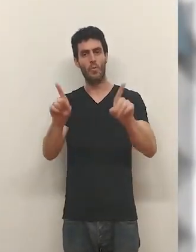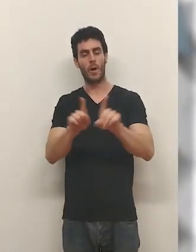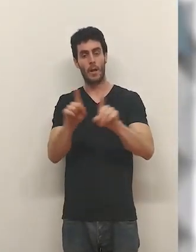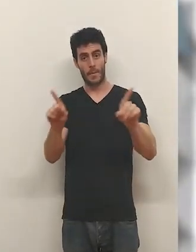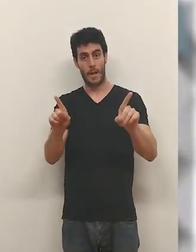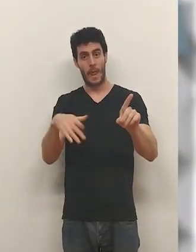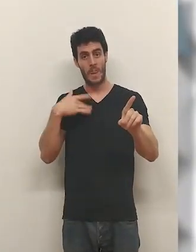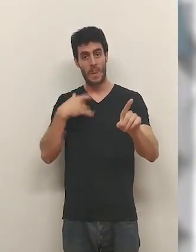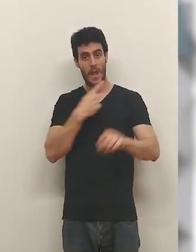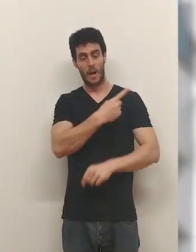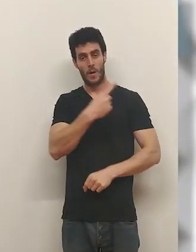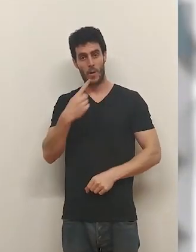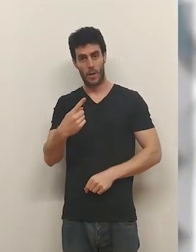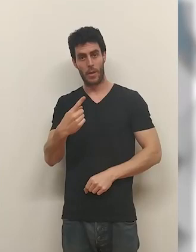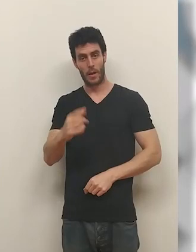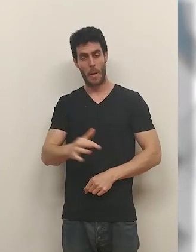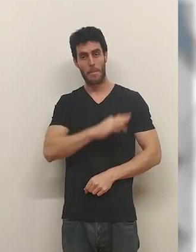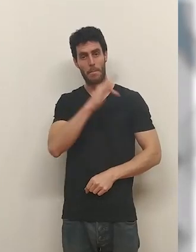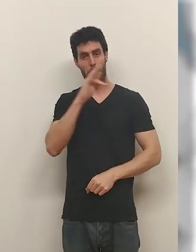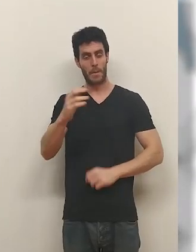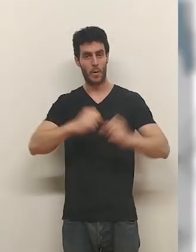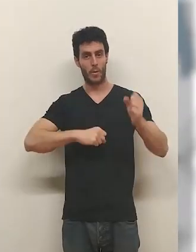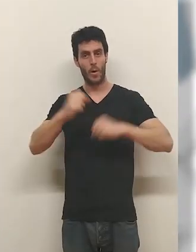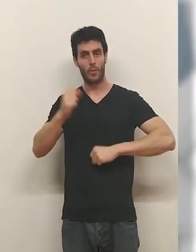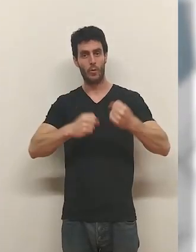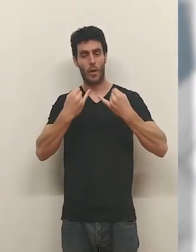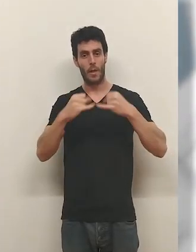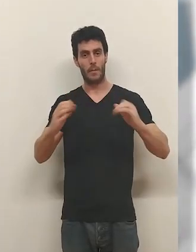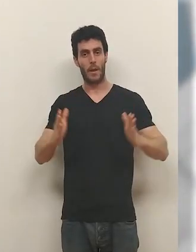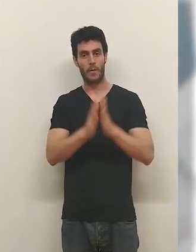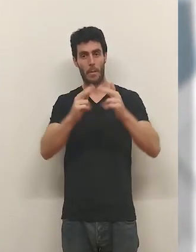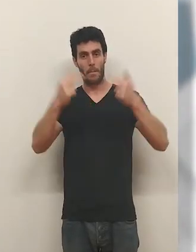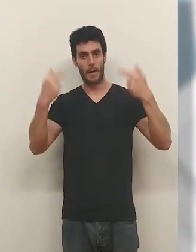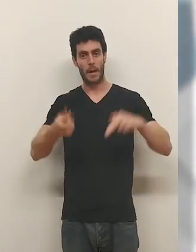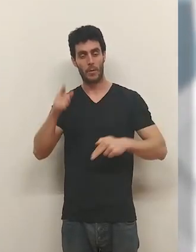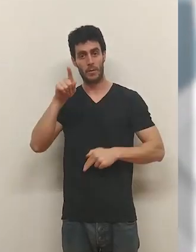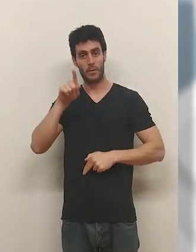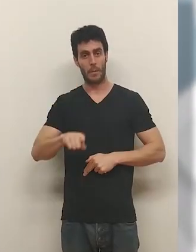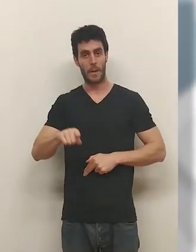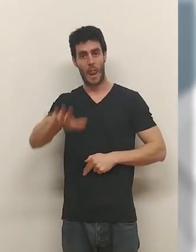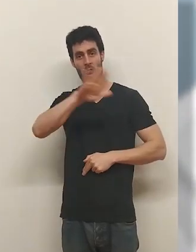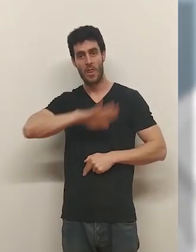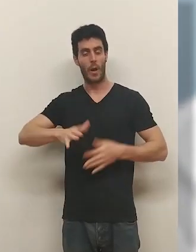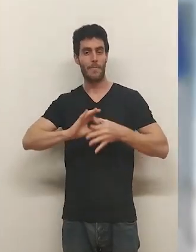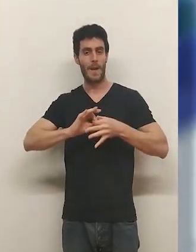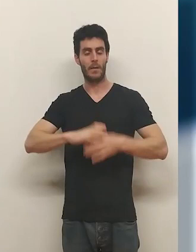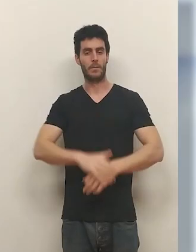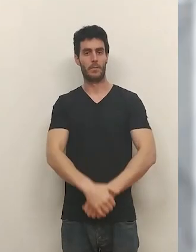artificiales el día 11 con la entrega del premio del concurso celebrado en San Mateo o el recinto ferial.